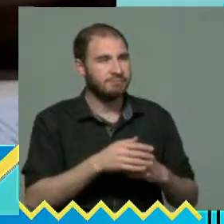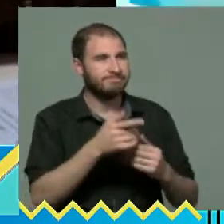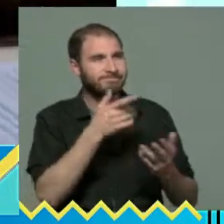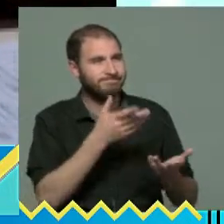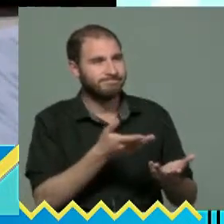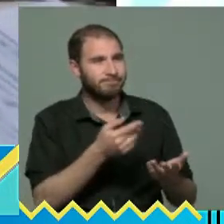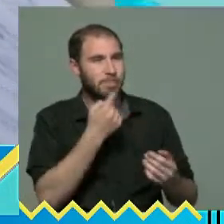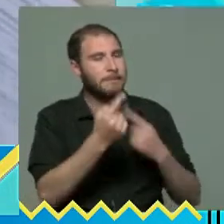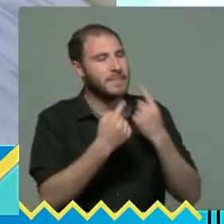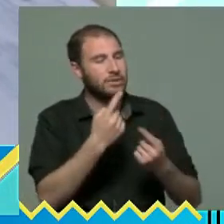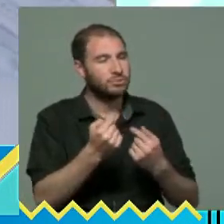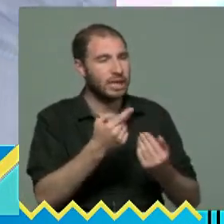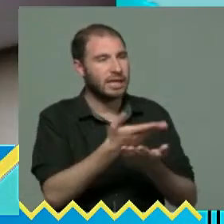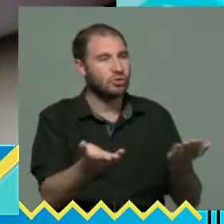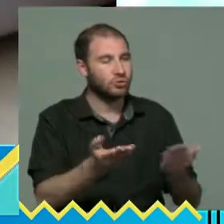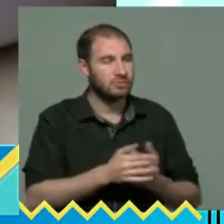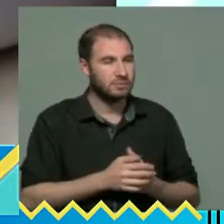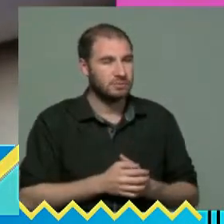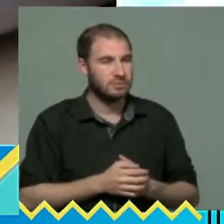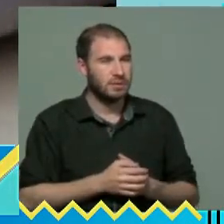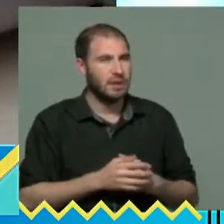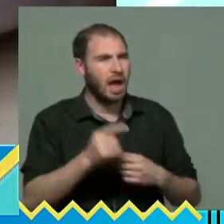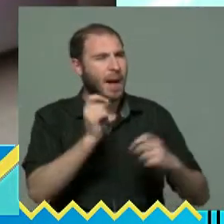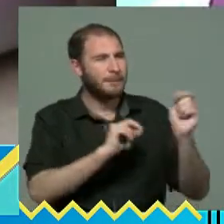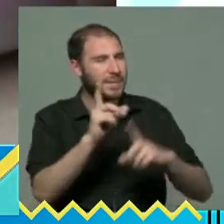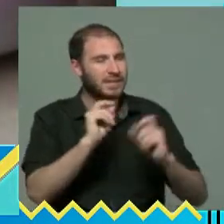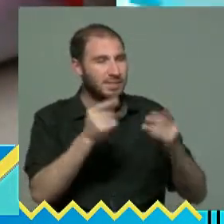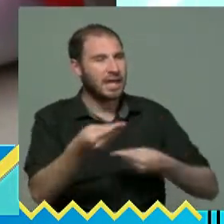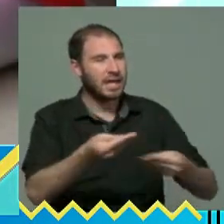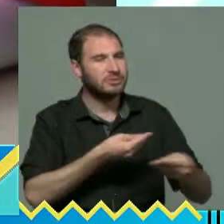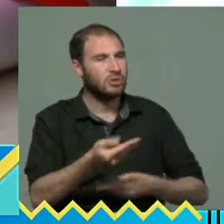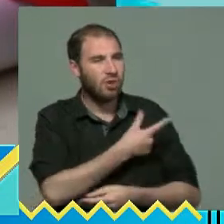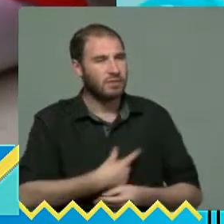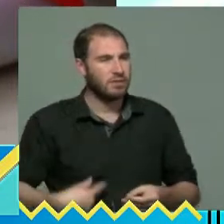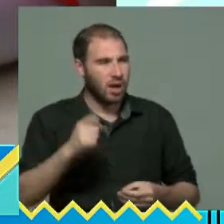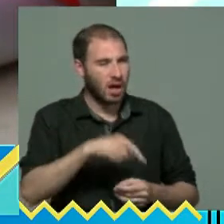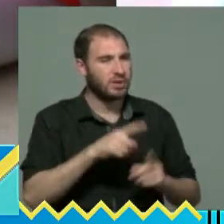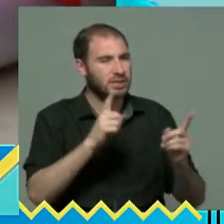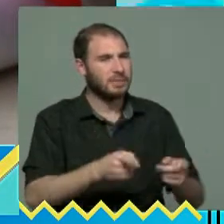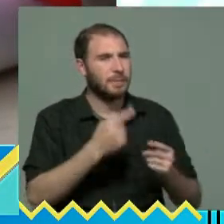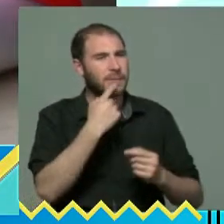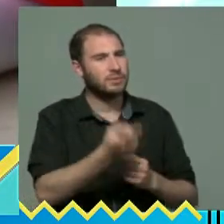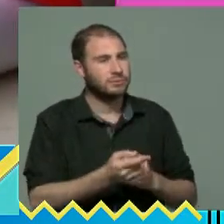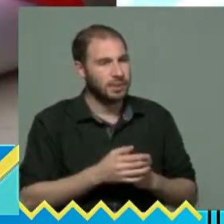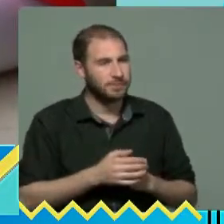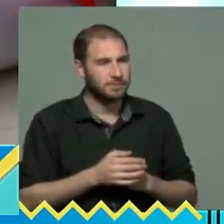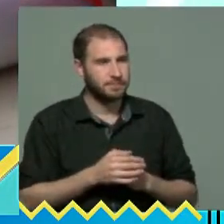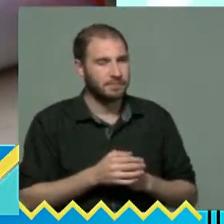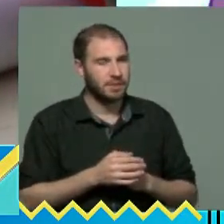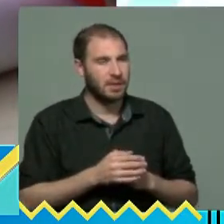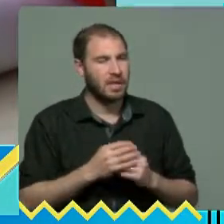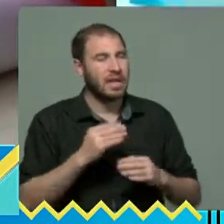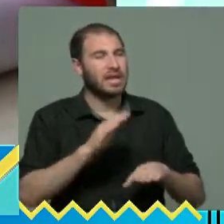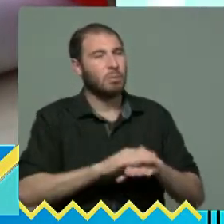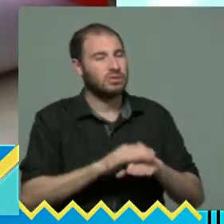punto un plebiscito para medir también la gestión del gobierno actual, y también preguntarte acerca del